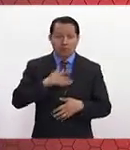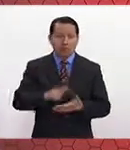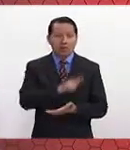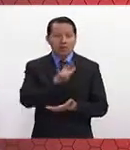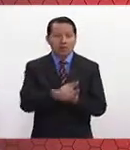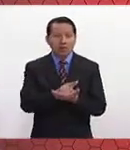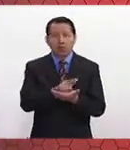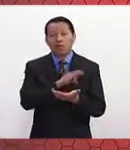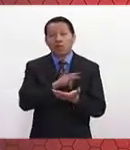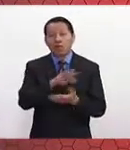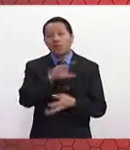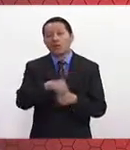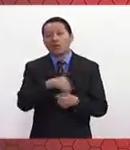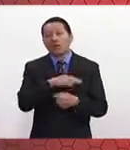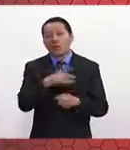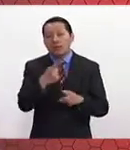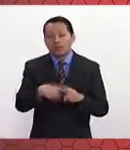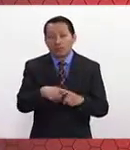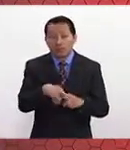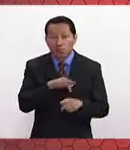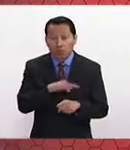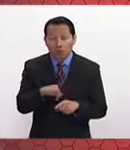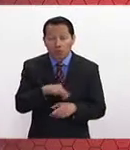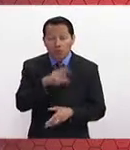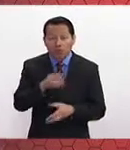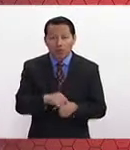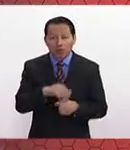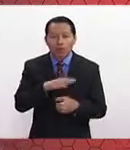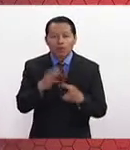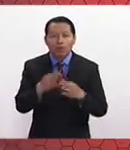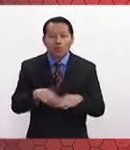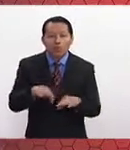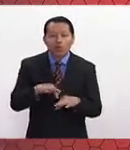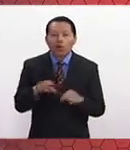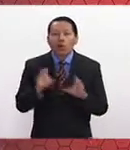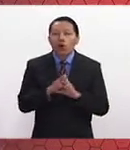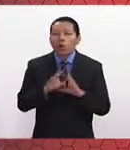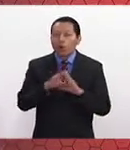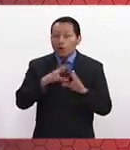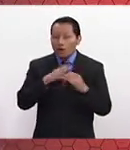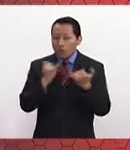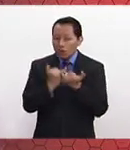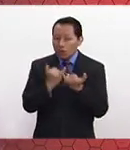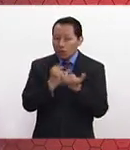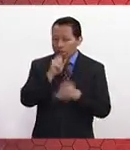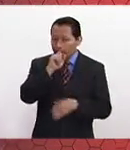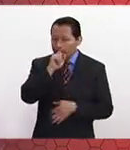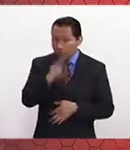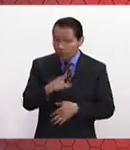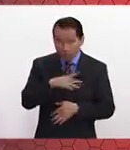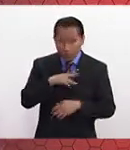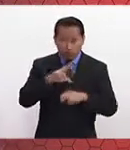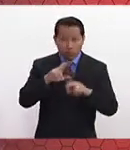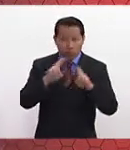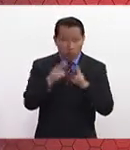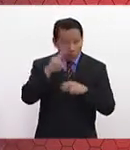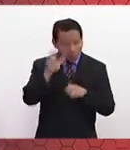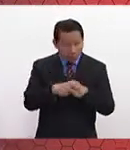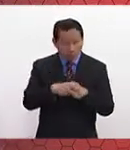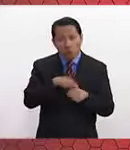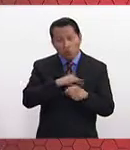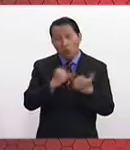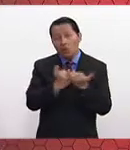Estado independiente. Aquí va a ser un papel muy importante el que jueguen las instituciones internacionales, principalmente de la Unión Europea,